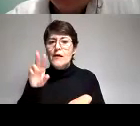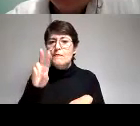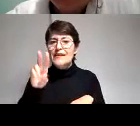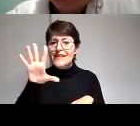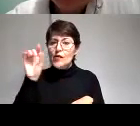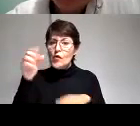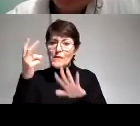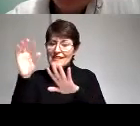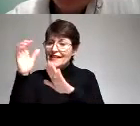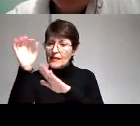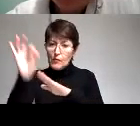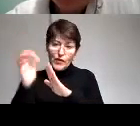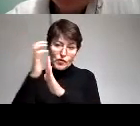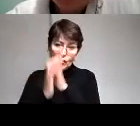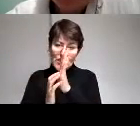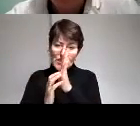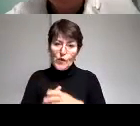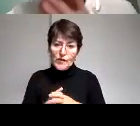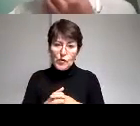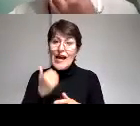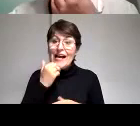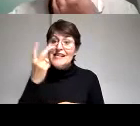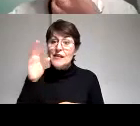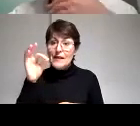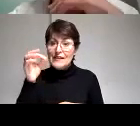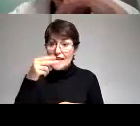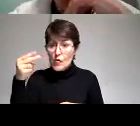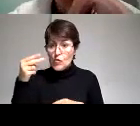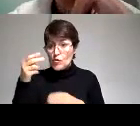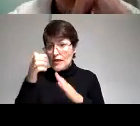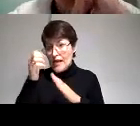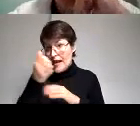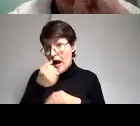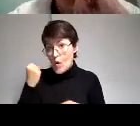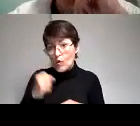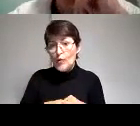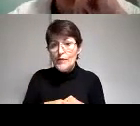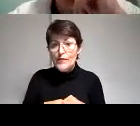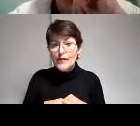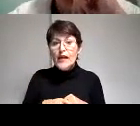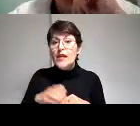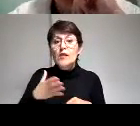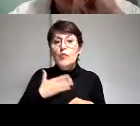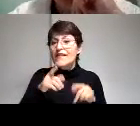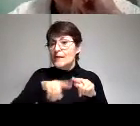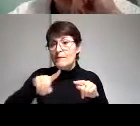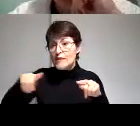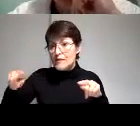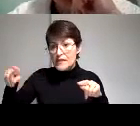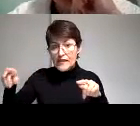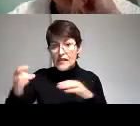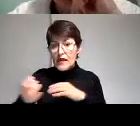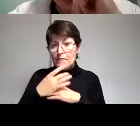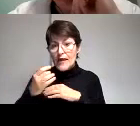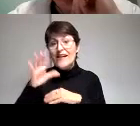25,70% de descuento, es decir, casi 20 euros de ahorro, y se puede adquirir todos los meses automáticamente en tu casa a un precio